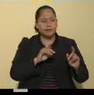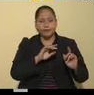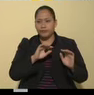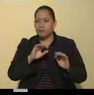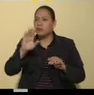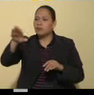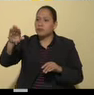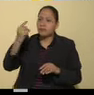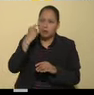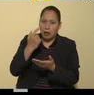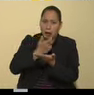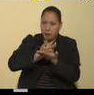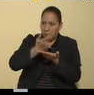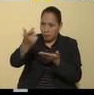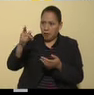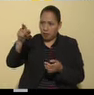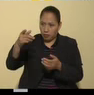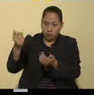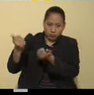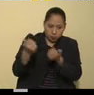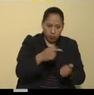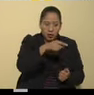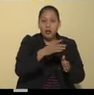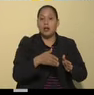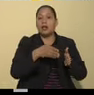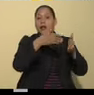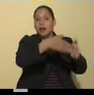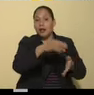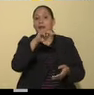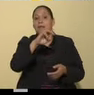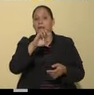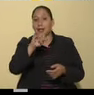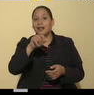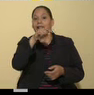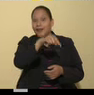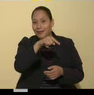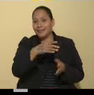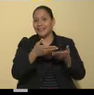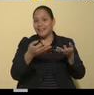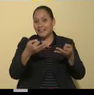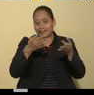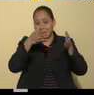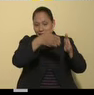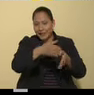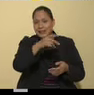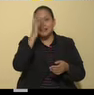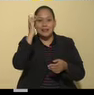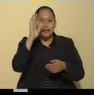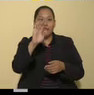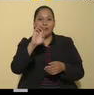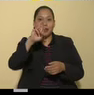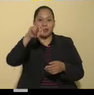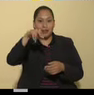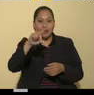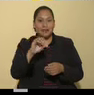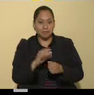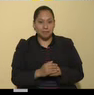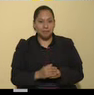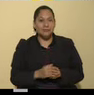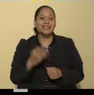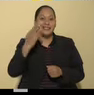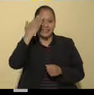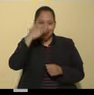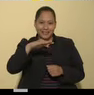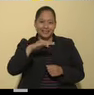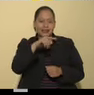los gastos para enterrar a Mejía aquí, en el Panteón de San Fernando, que como ya